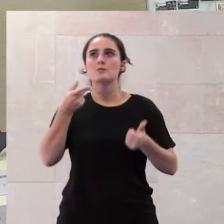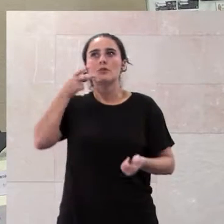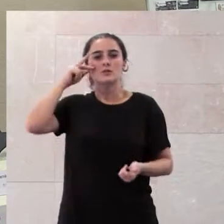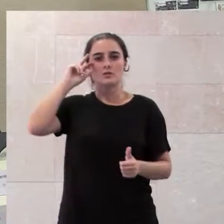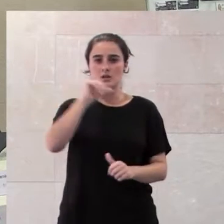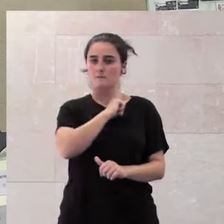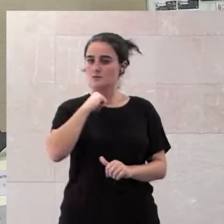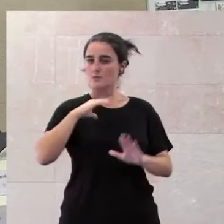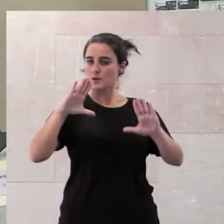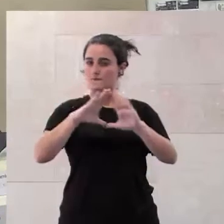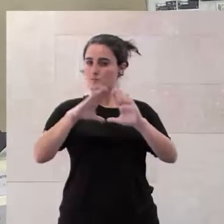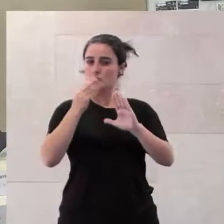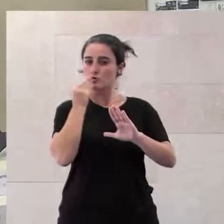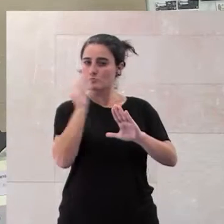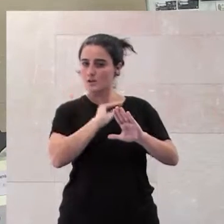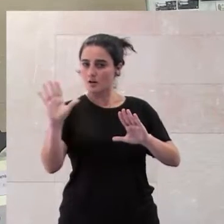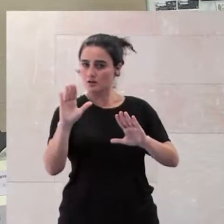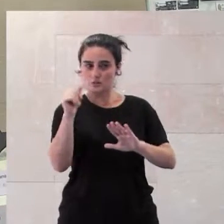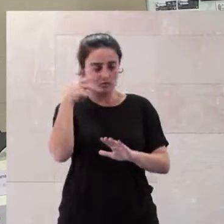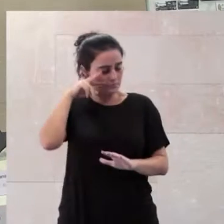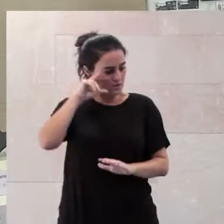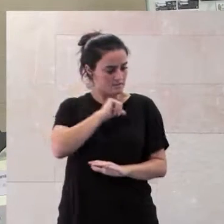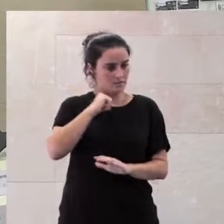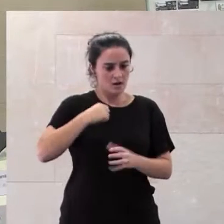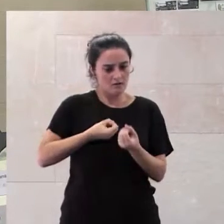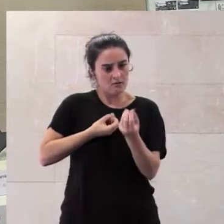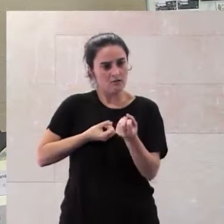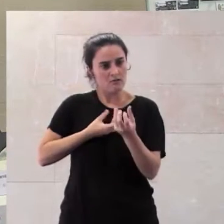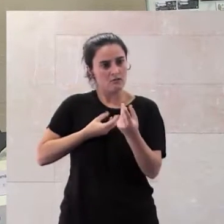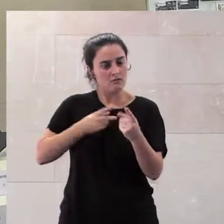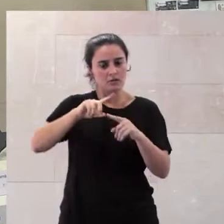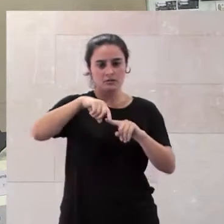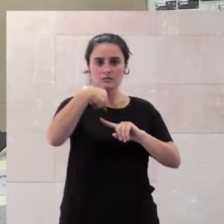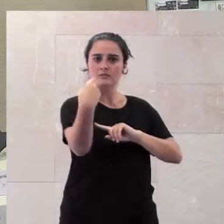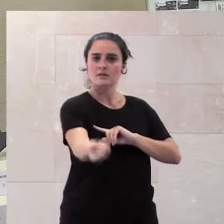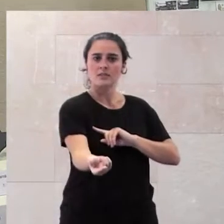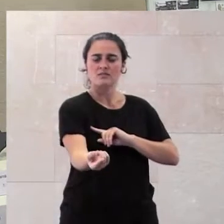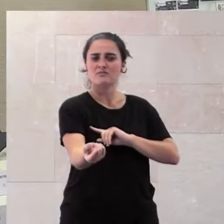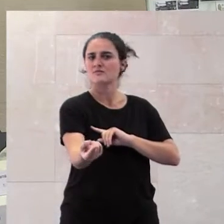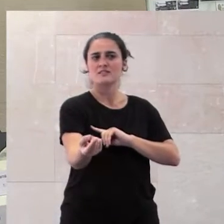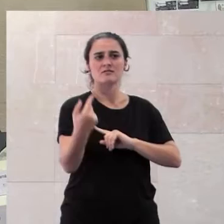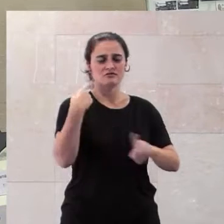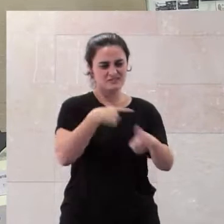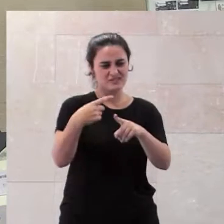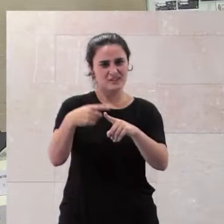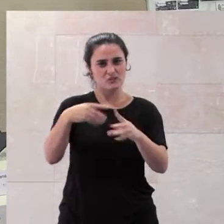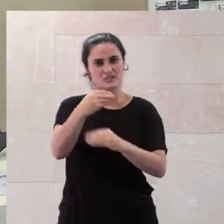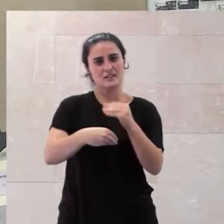mejor que tiene el feminismo, yo creo. Y luego ya sí, la siguiente reacción yo creo que es, bueno, quiero hacer cosas, ¿no?